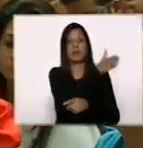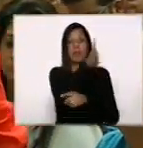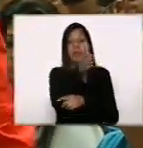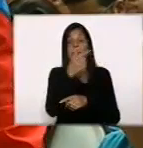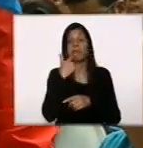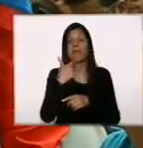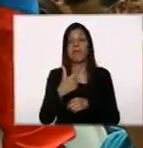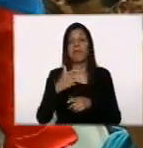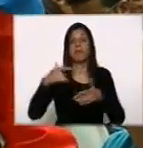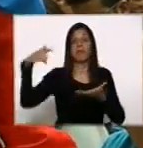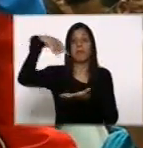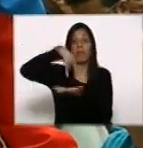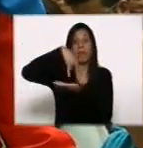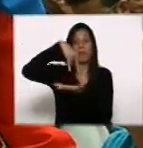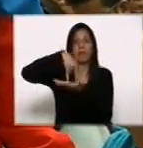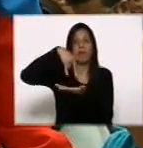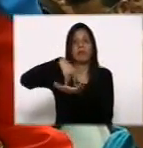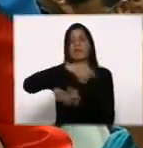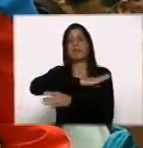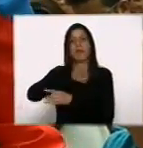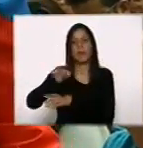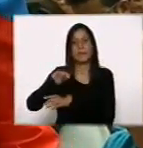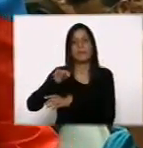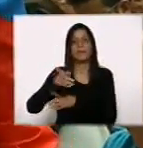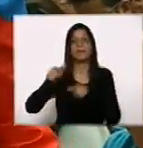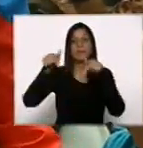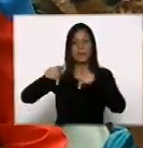de Carabobo. Y ahí,